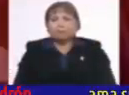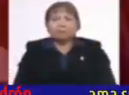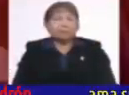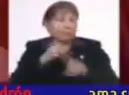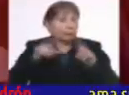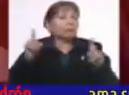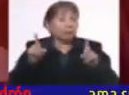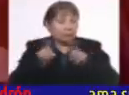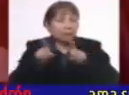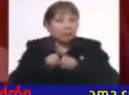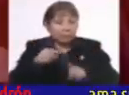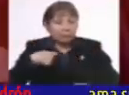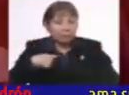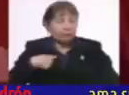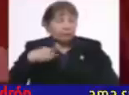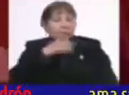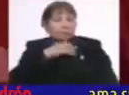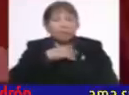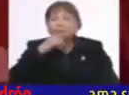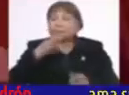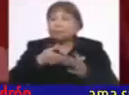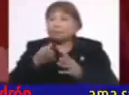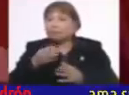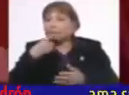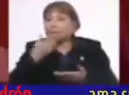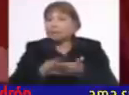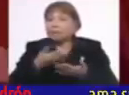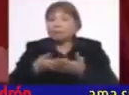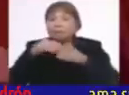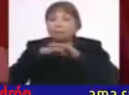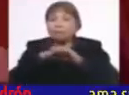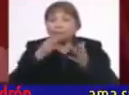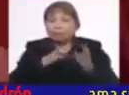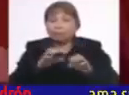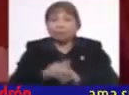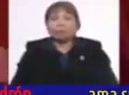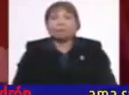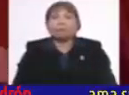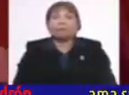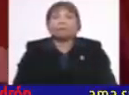pero también era consciente que la otra opción era que dentro verifique